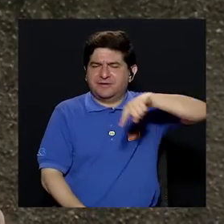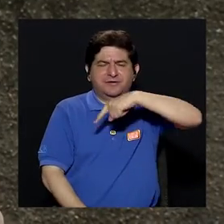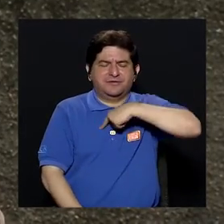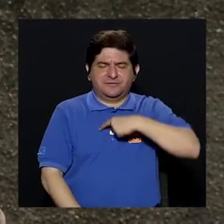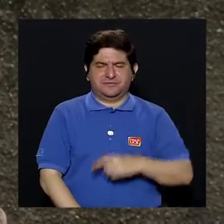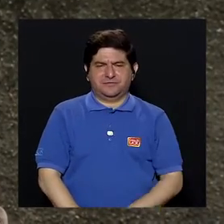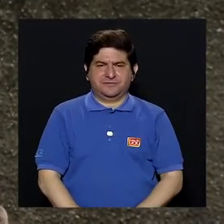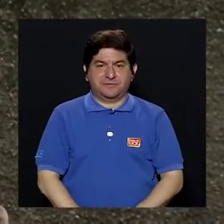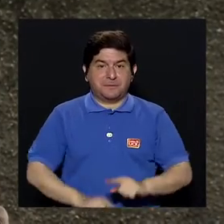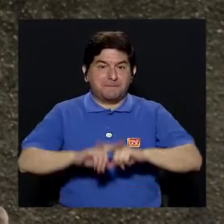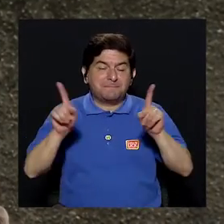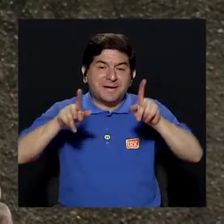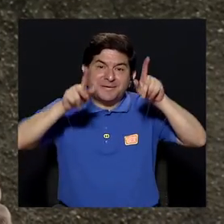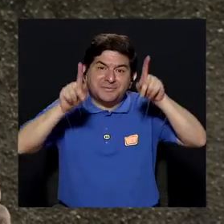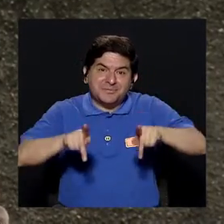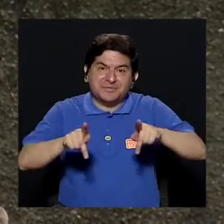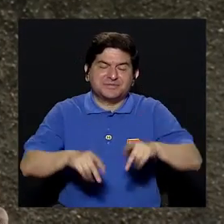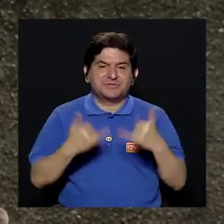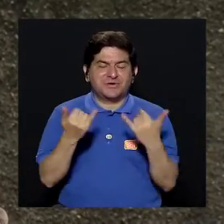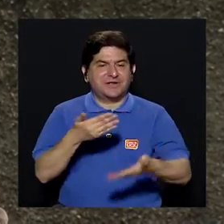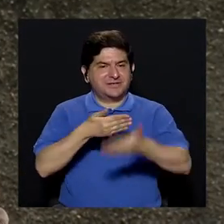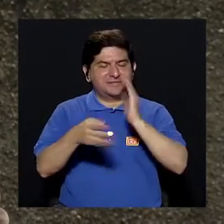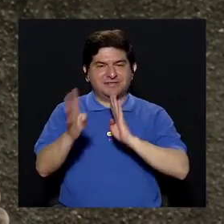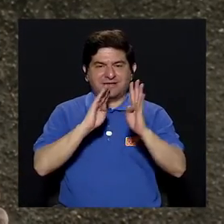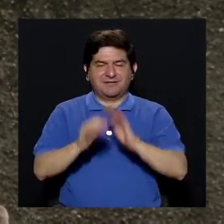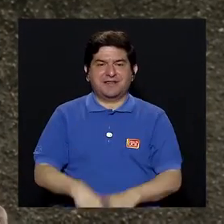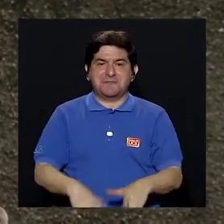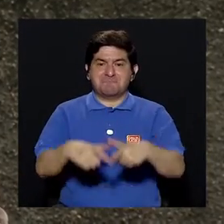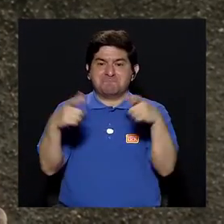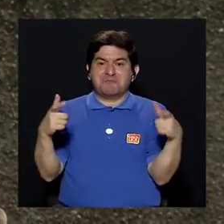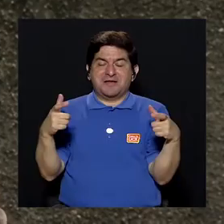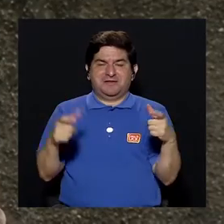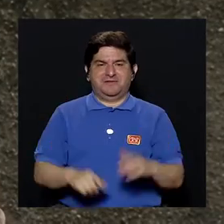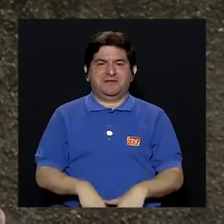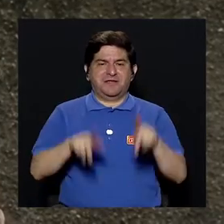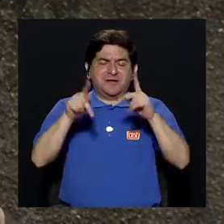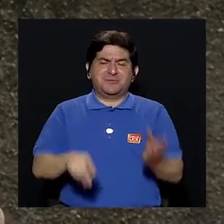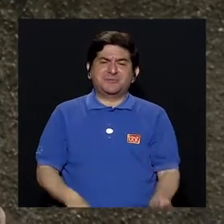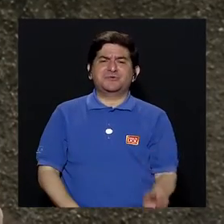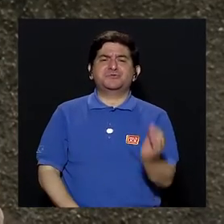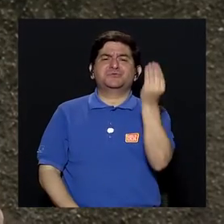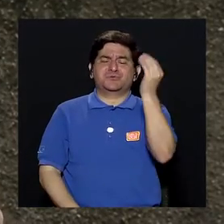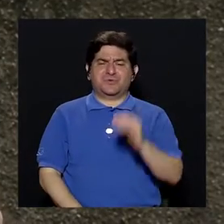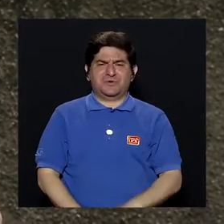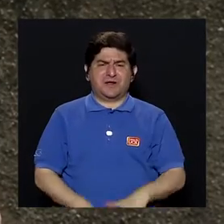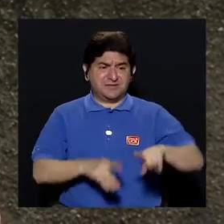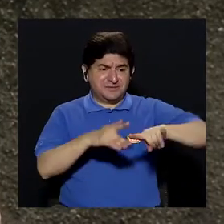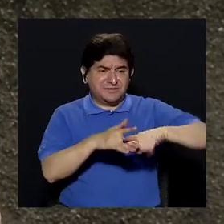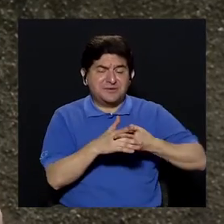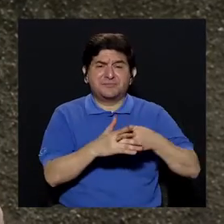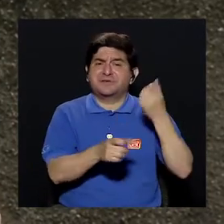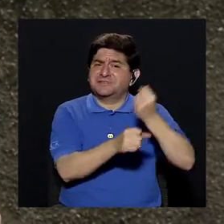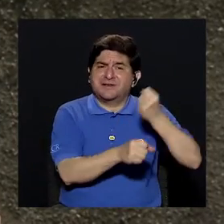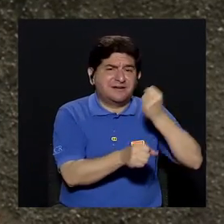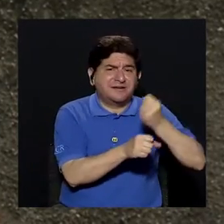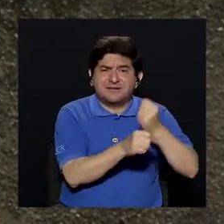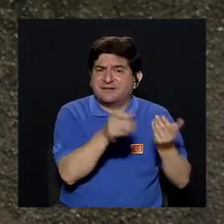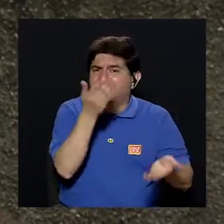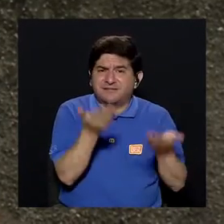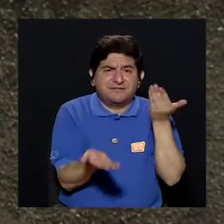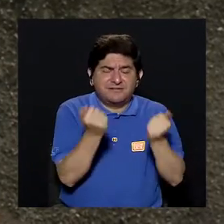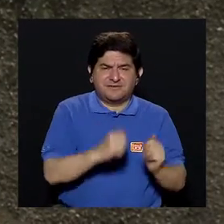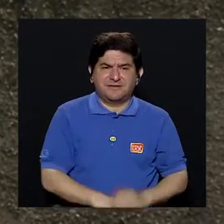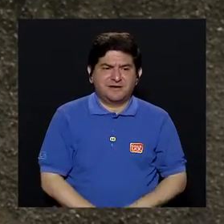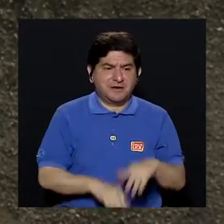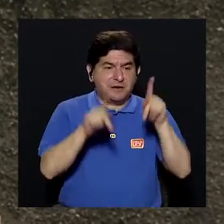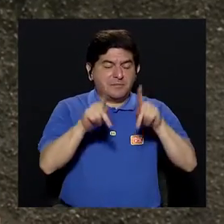disponible, pero estas personas, como hemos hablado, la gran mayoría son personas jóvenes que están empezando su vida laboral, incluso